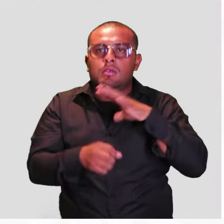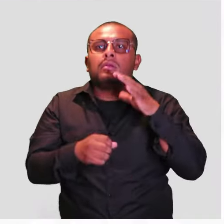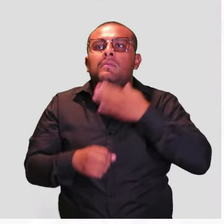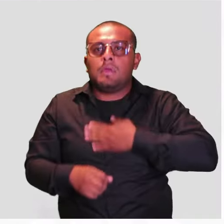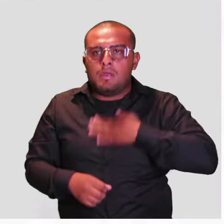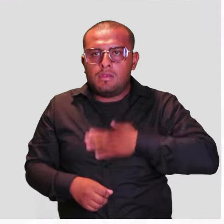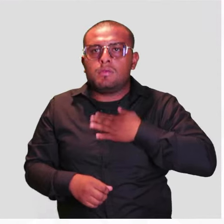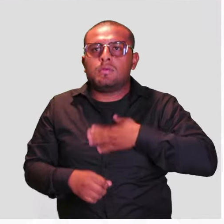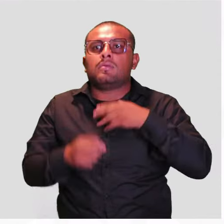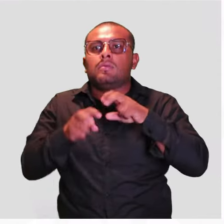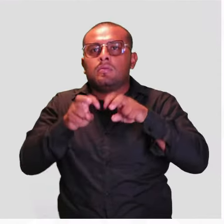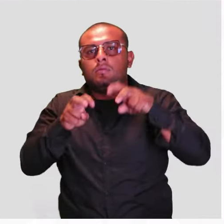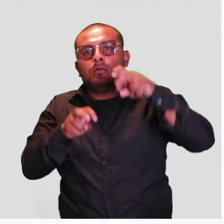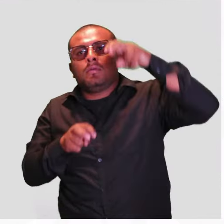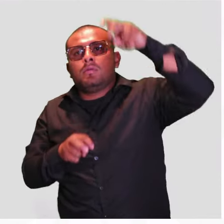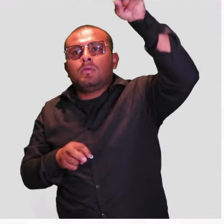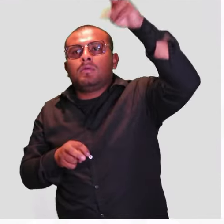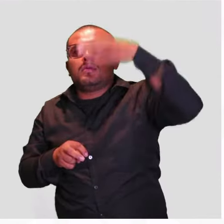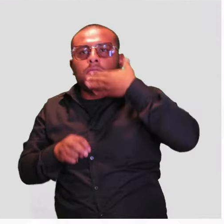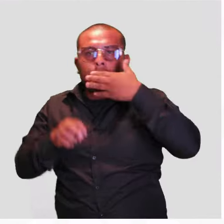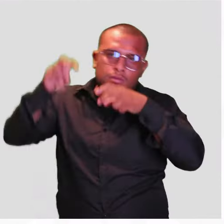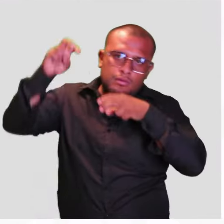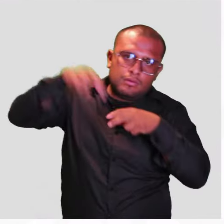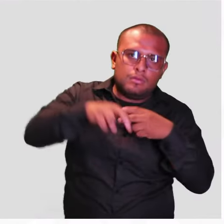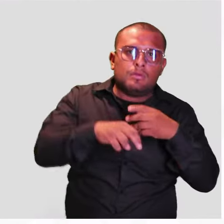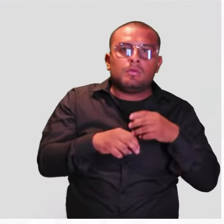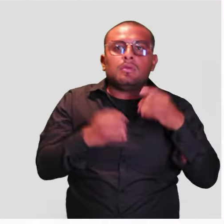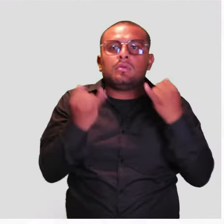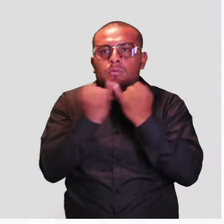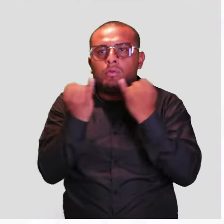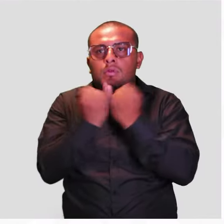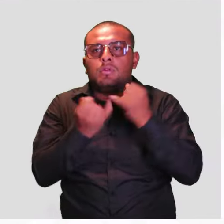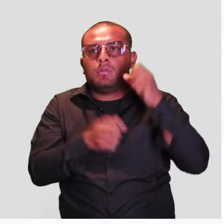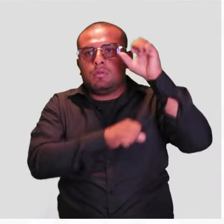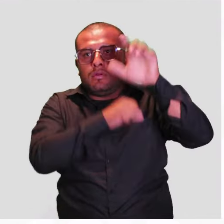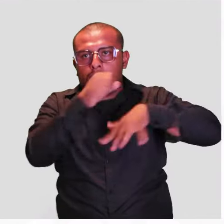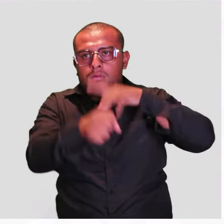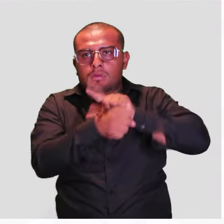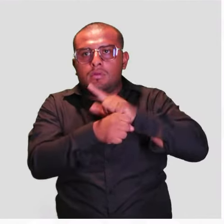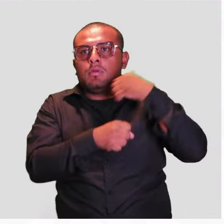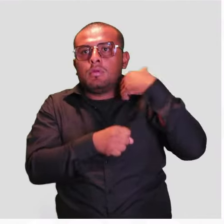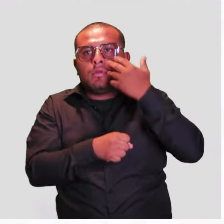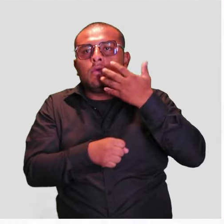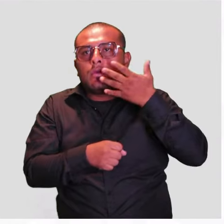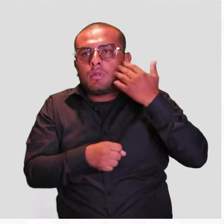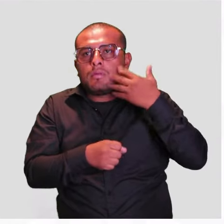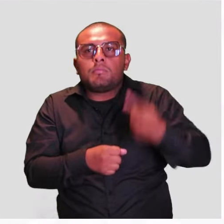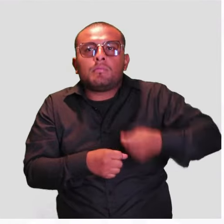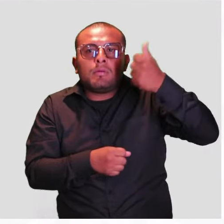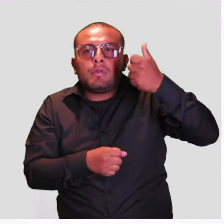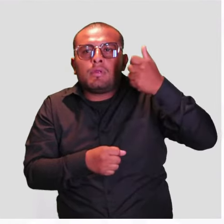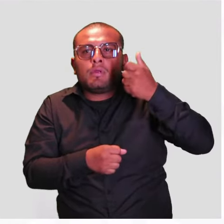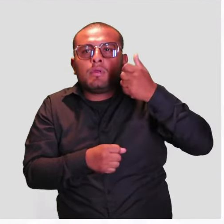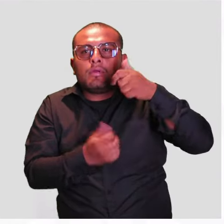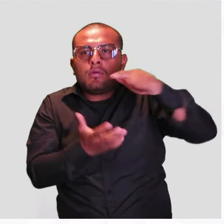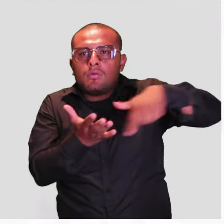este bonito deporte. En cuanto a las mascotas, crearemos el primer hospital veterinario público gratuito. Es importante también hablar de que en